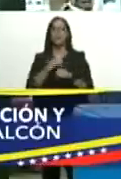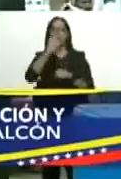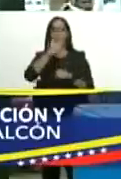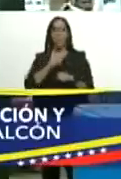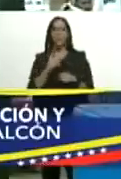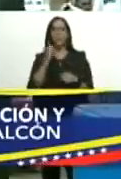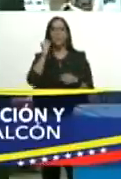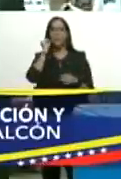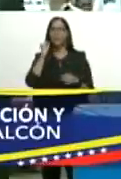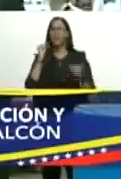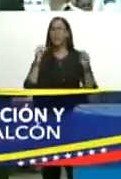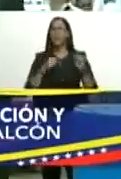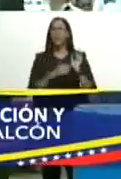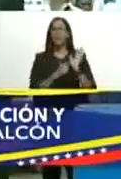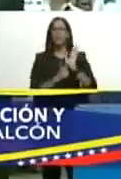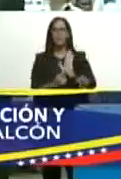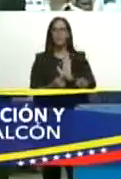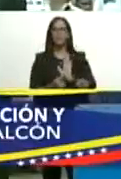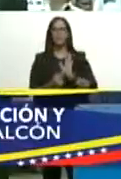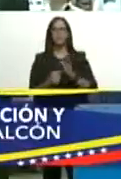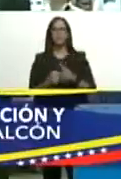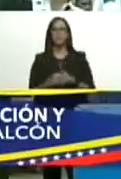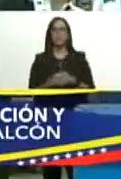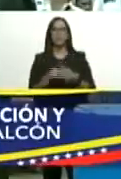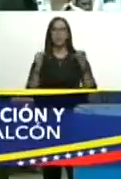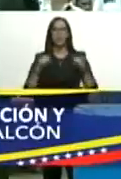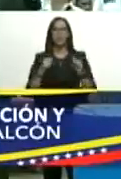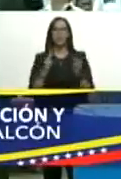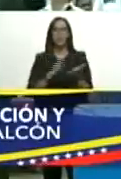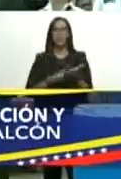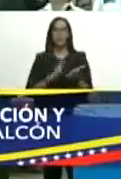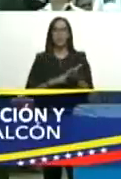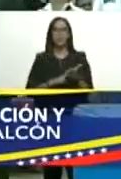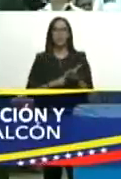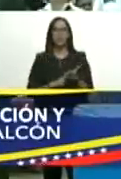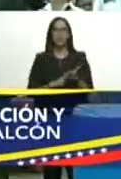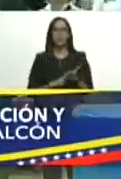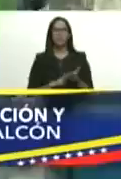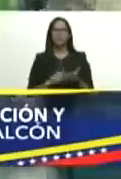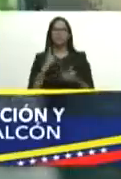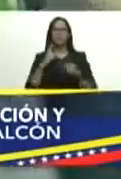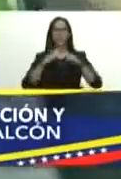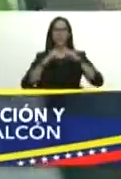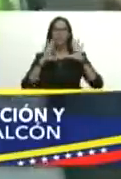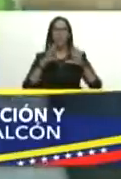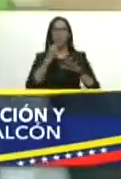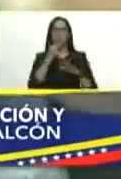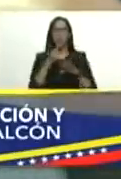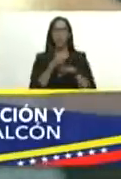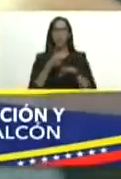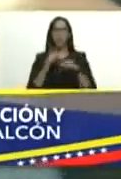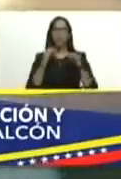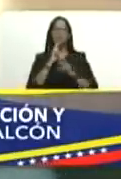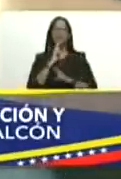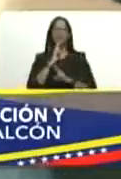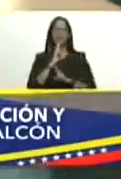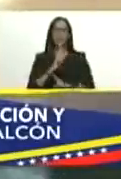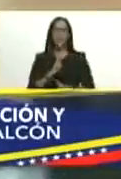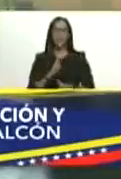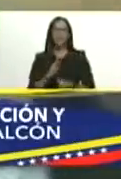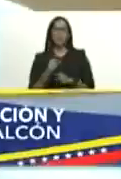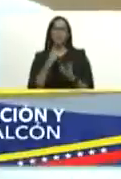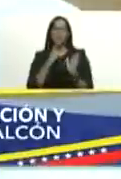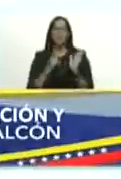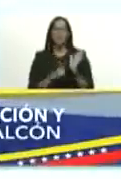hoy le queremos mostrar, presidente, lo que es una realidad. En el marco del 1x10 del buen gobierno, aquí hay respuestas